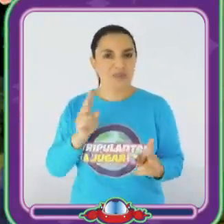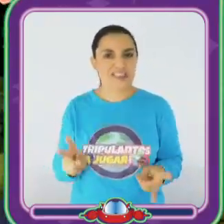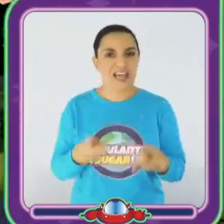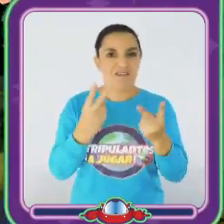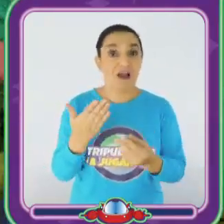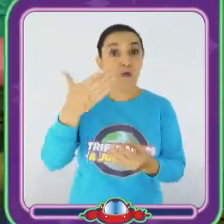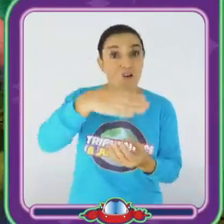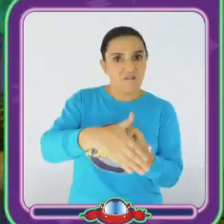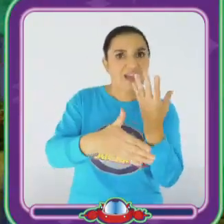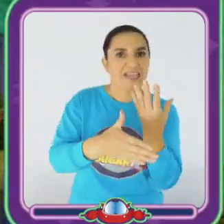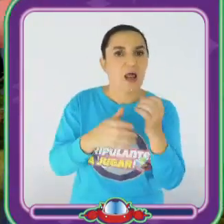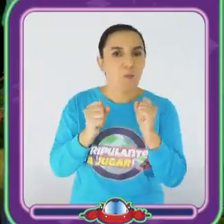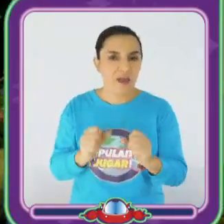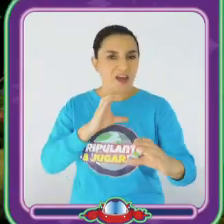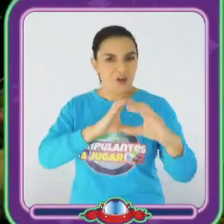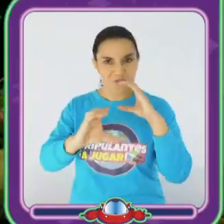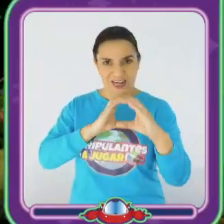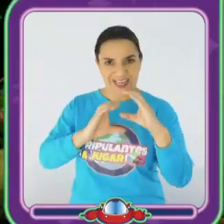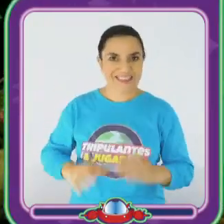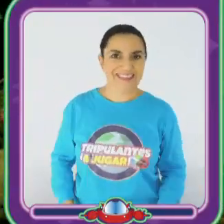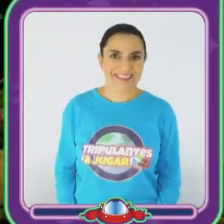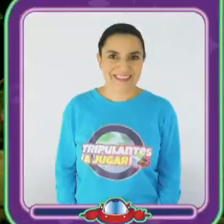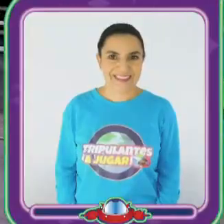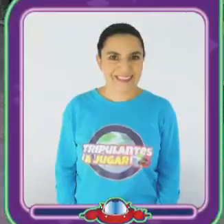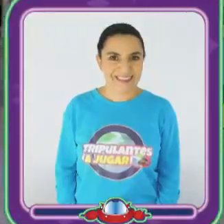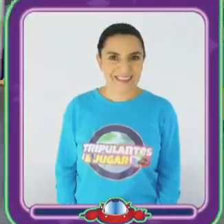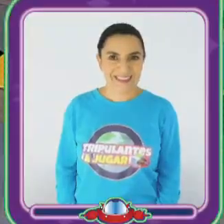también salvamos a las ballenas para que se puedan comunicar.